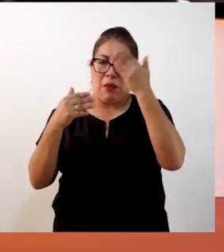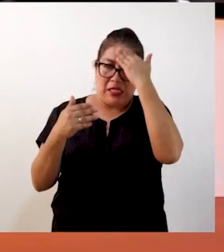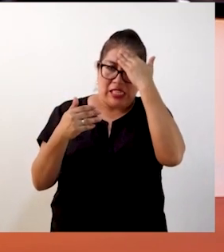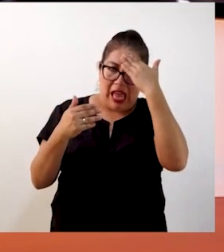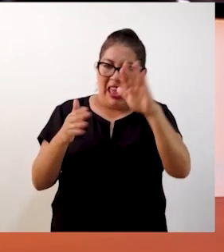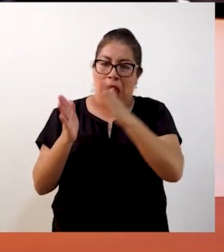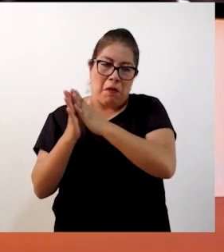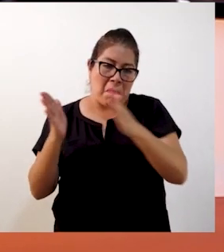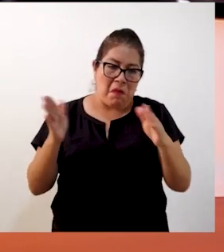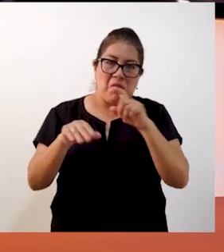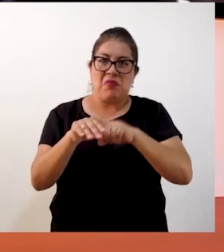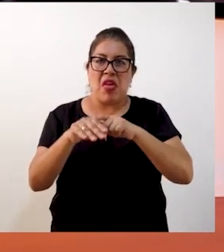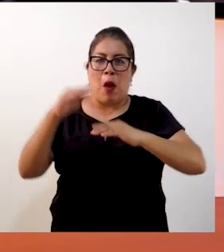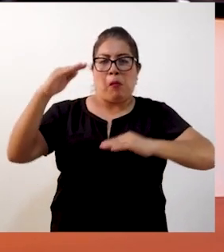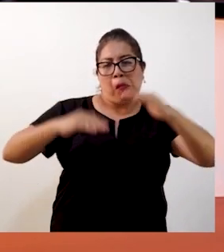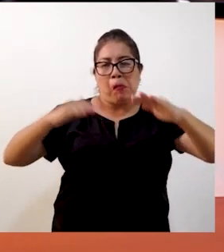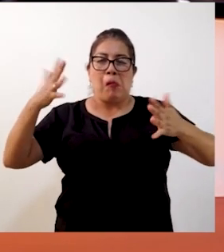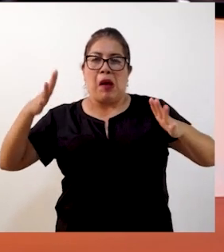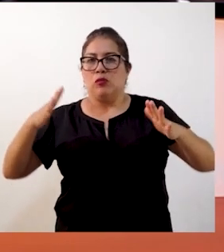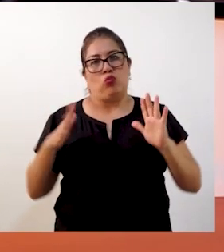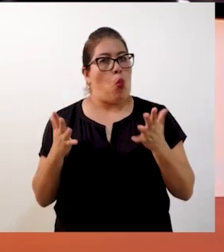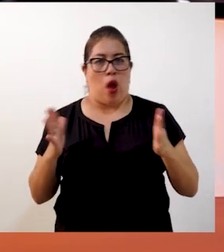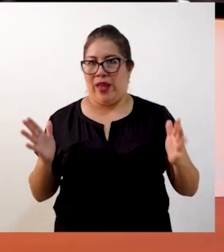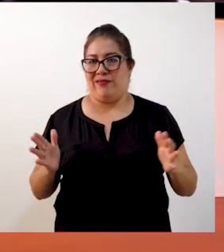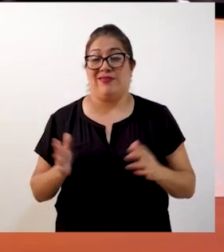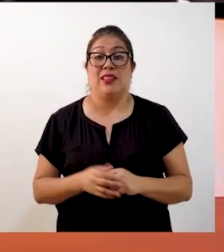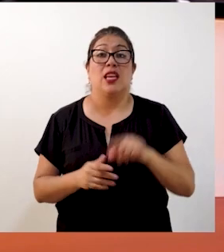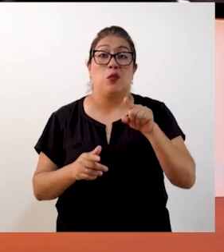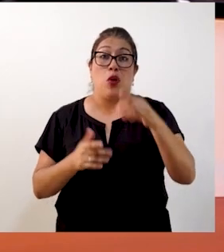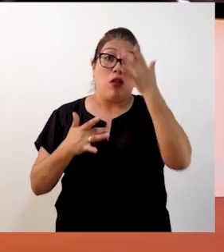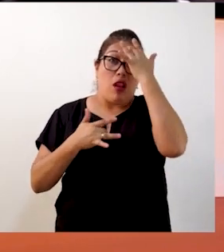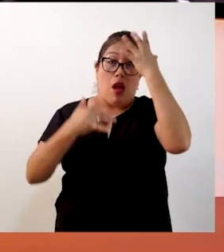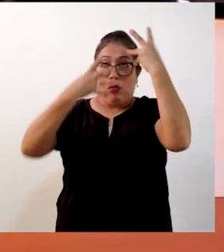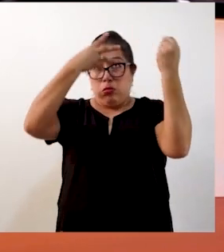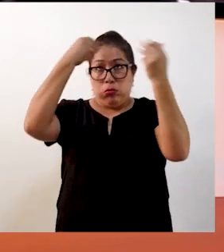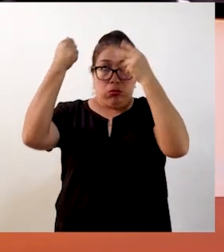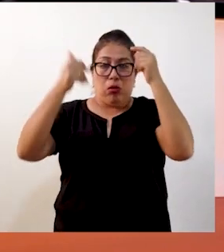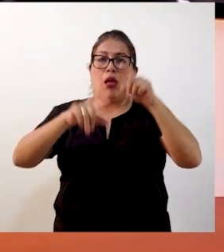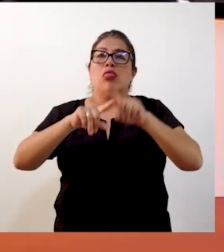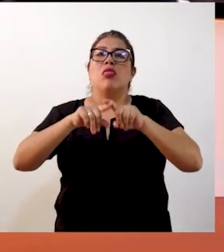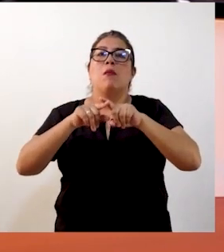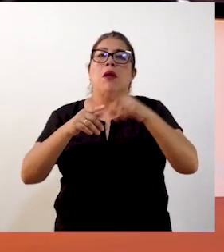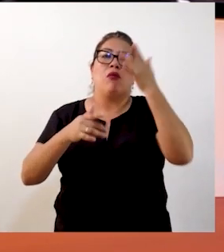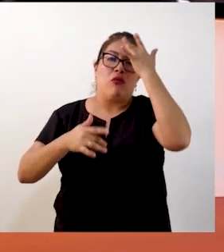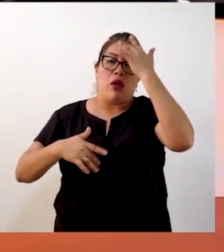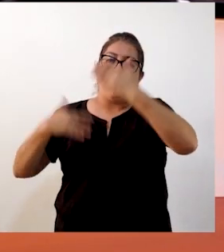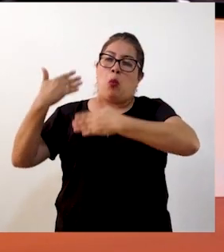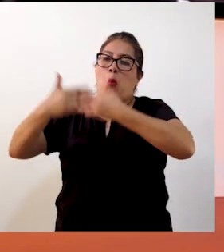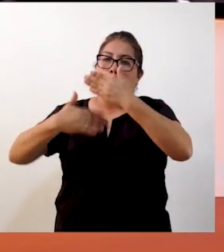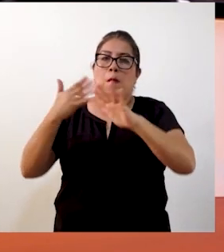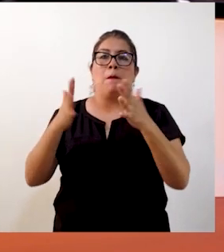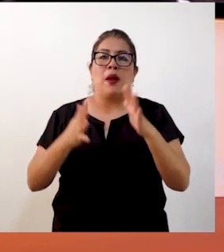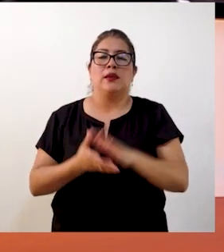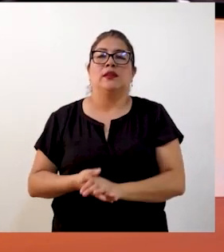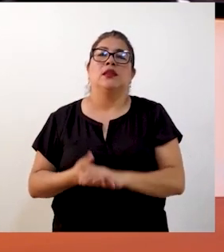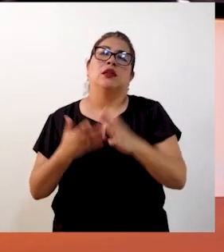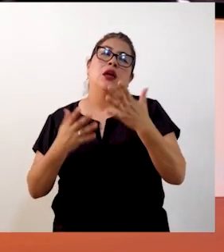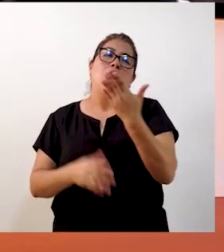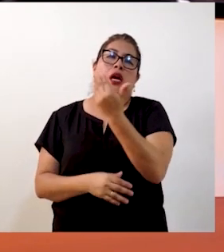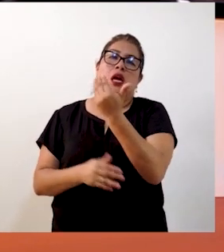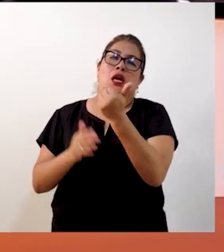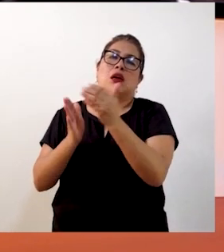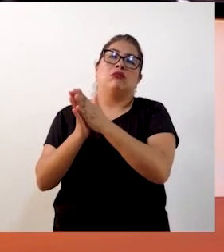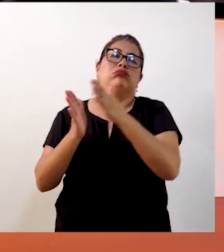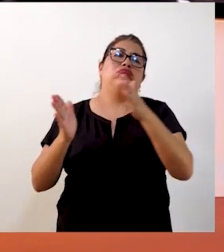Y se puede hablar de que una persona que inicia el Alzheimer hasta que termine la fase final de la enfermedad está entre 15 a